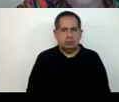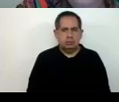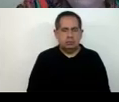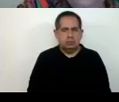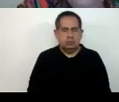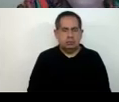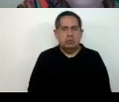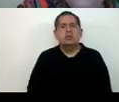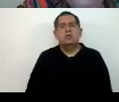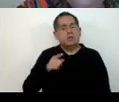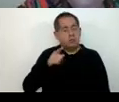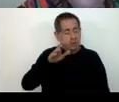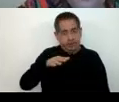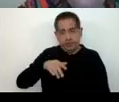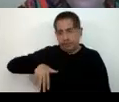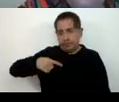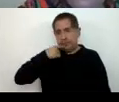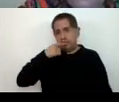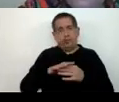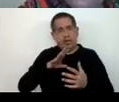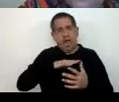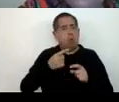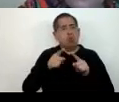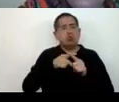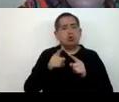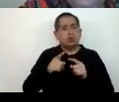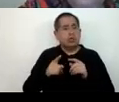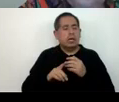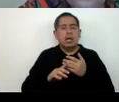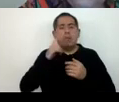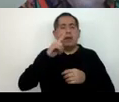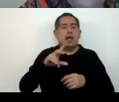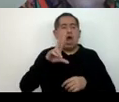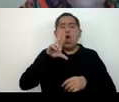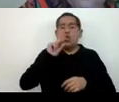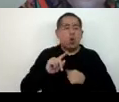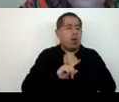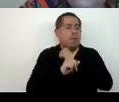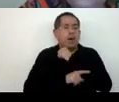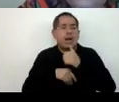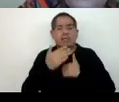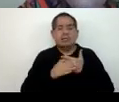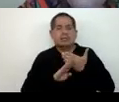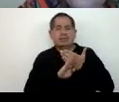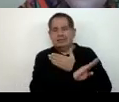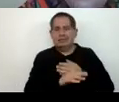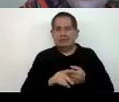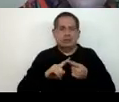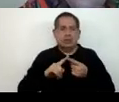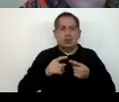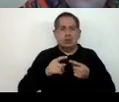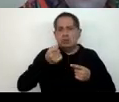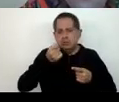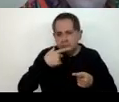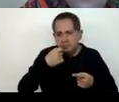Bueno, pues como lo habíamos mencionado, la gama de métodos anticonceptivos, sobre todo los anticonceptivos reversibles de